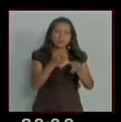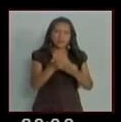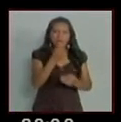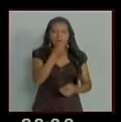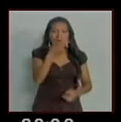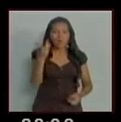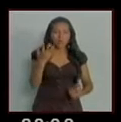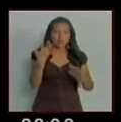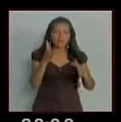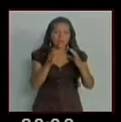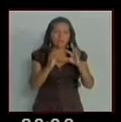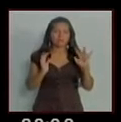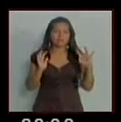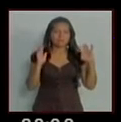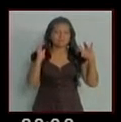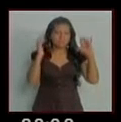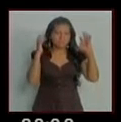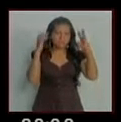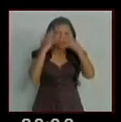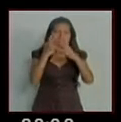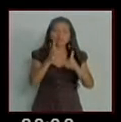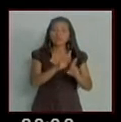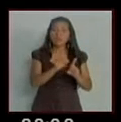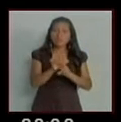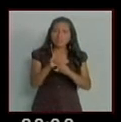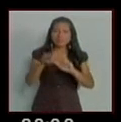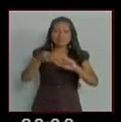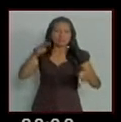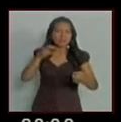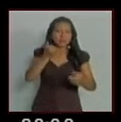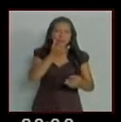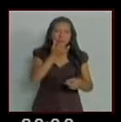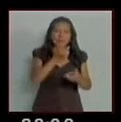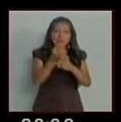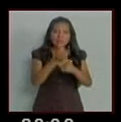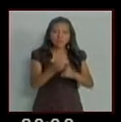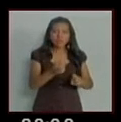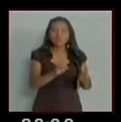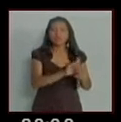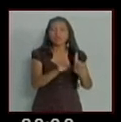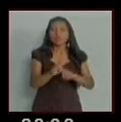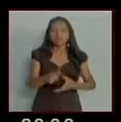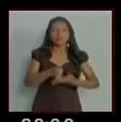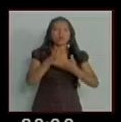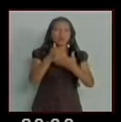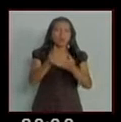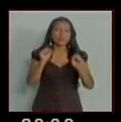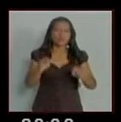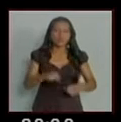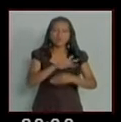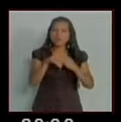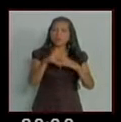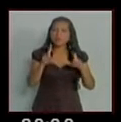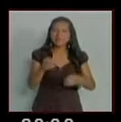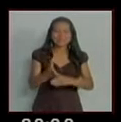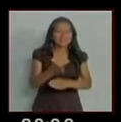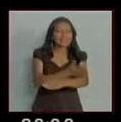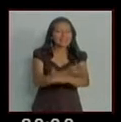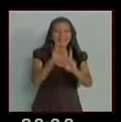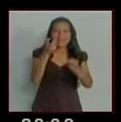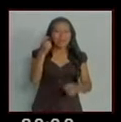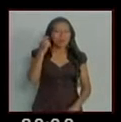lugares de esta vía neurológica, que también son buenos identificarlos para hacer un diagnóstico precoz y los tratamientos. Todo tiene que ser precoz en